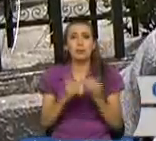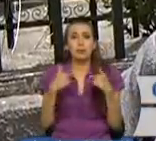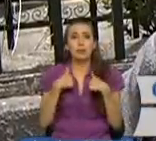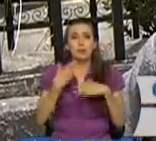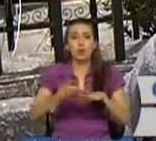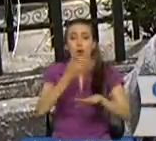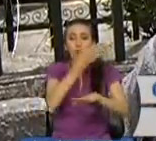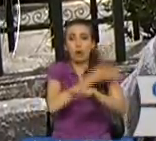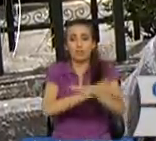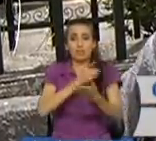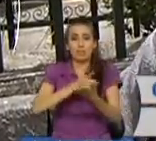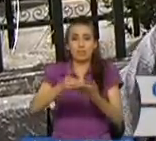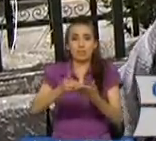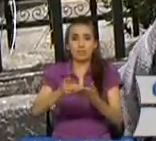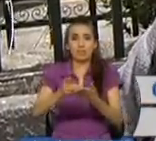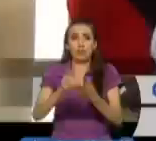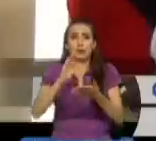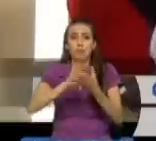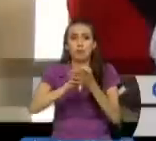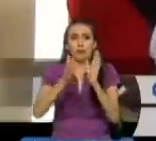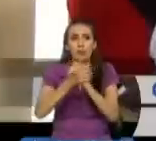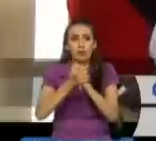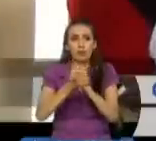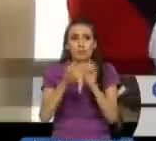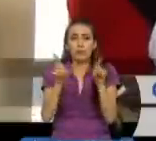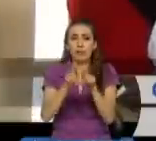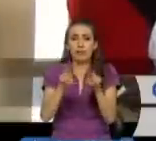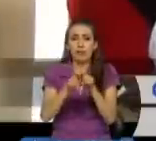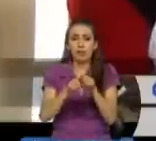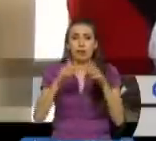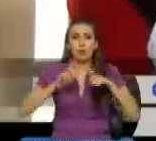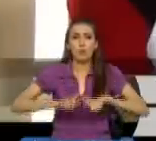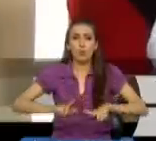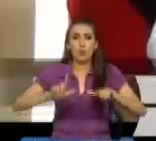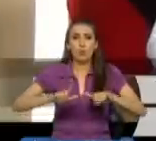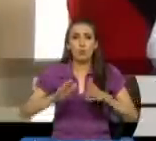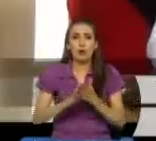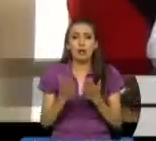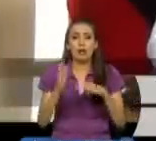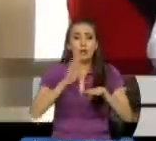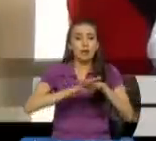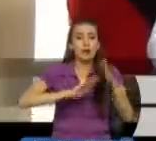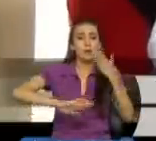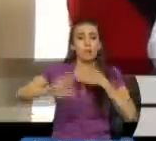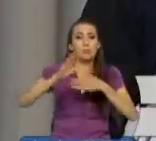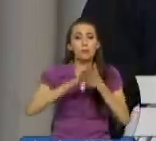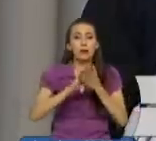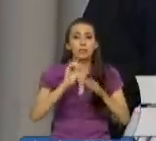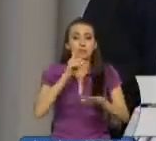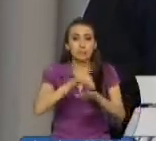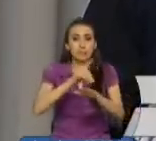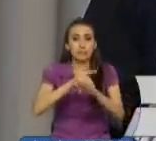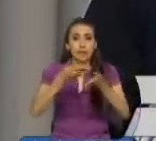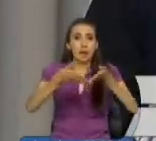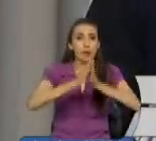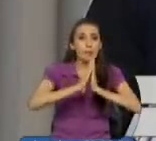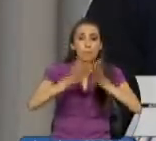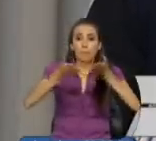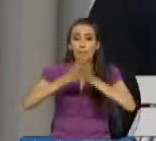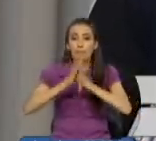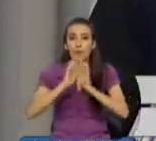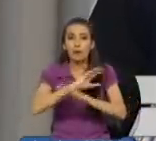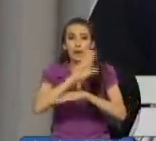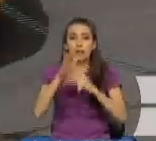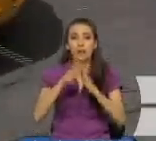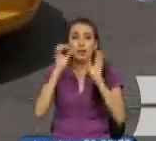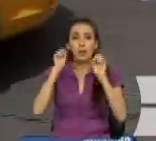semana anterior y me llamaron para noviembre y es por ello que el primer mandatario hizo un llamado a los médicos del país a quienes pidió evitar tratos disciplentes